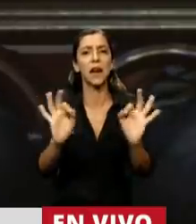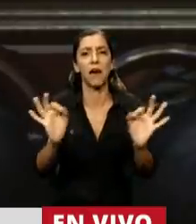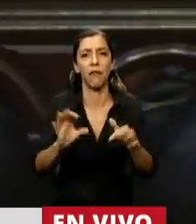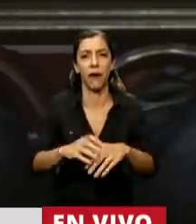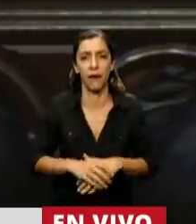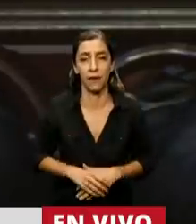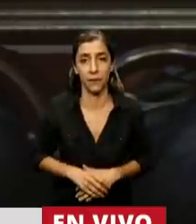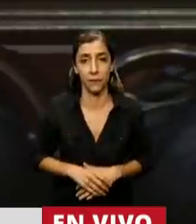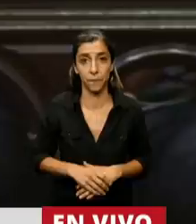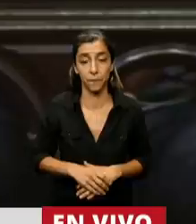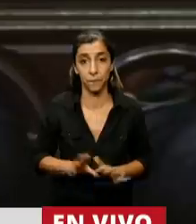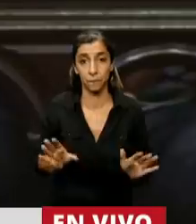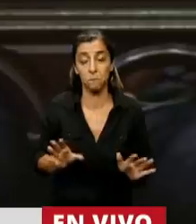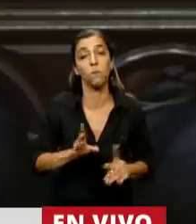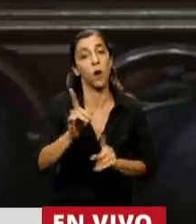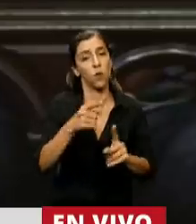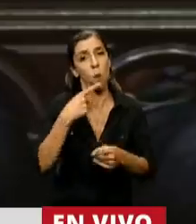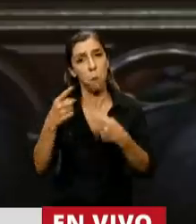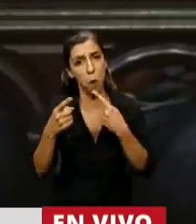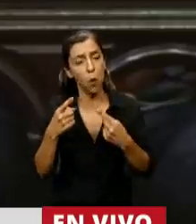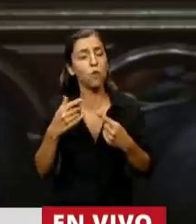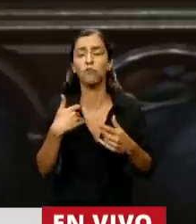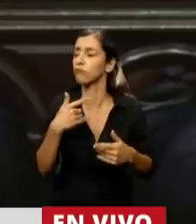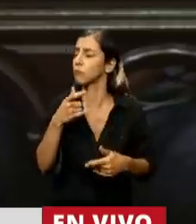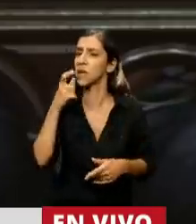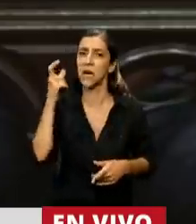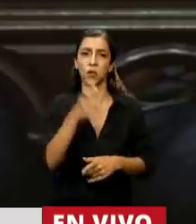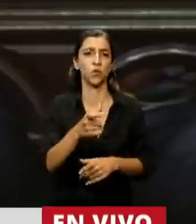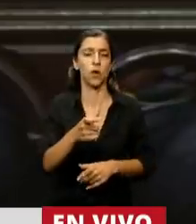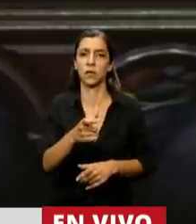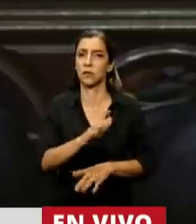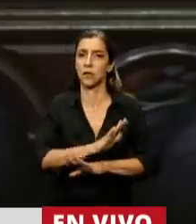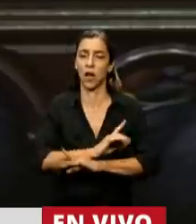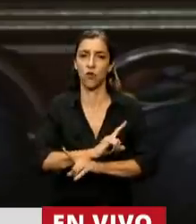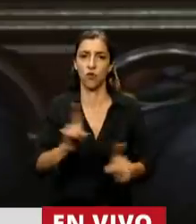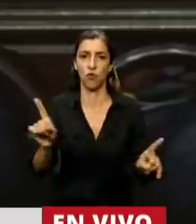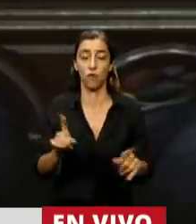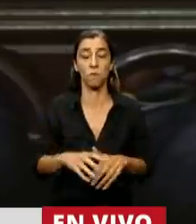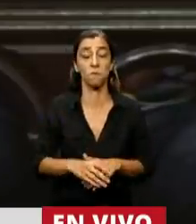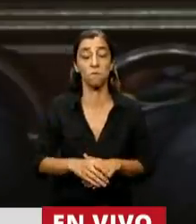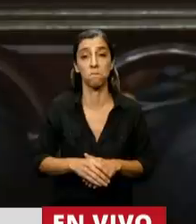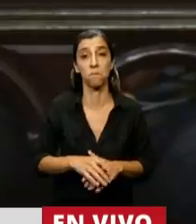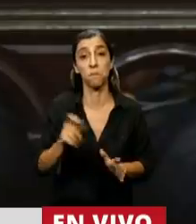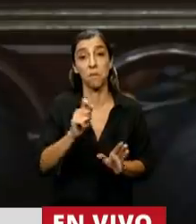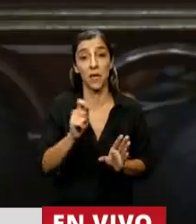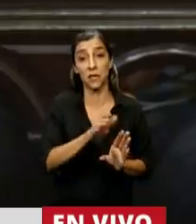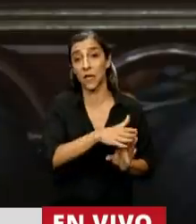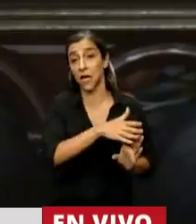a haber es nos preguntaron respondió y afirmó no haber meses después